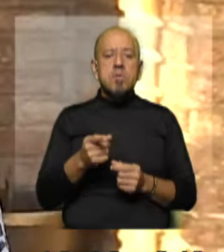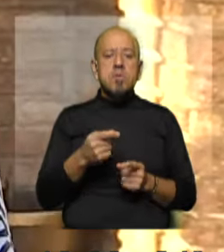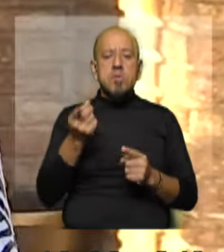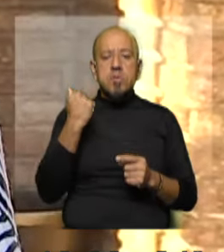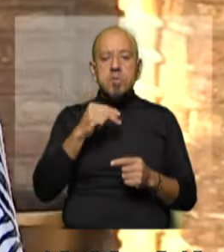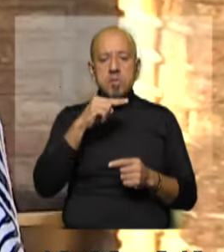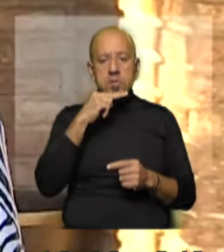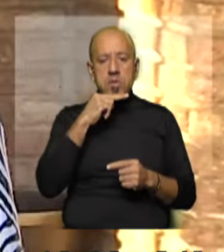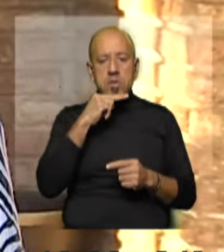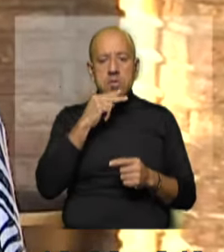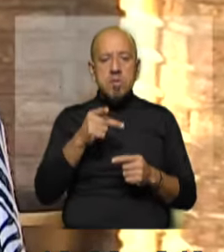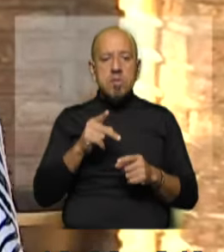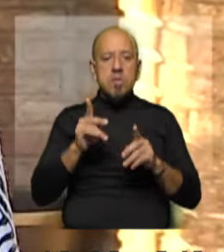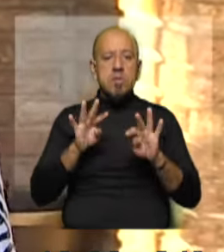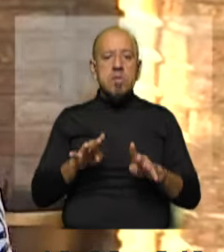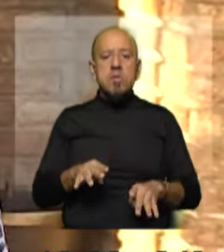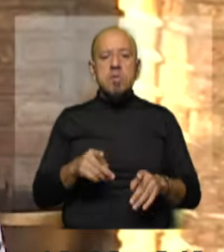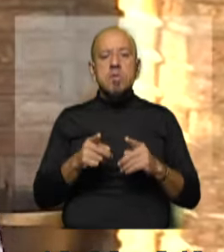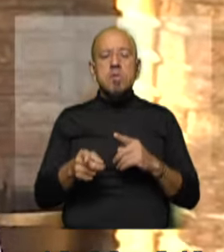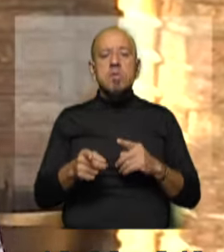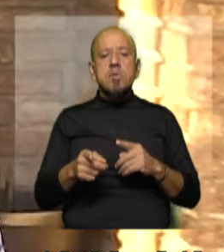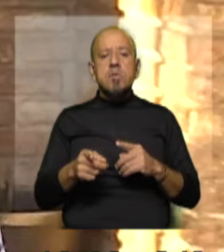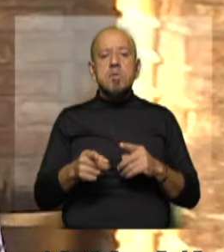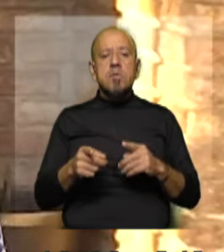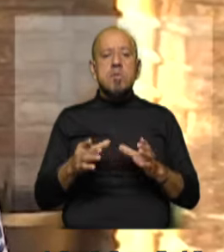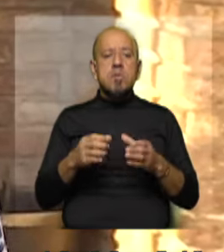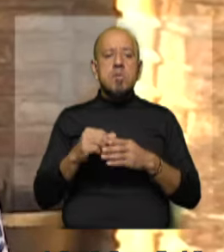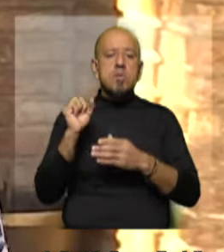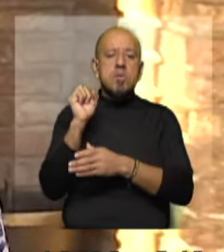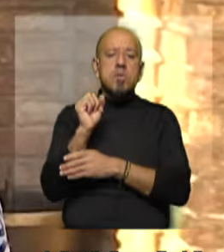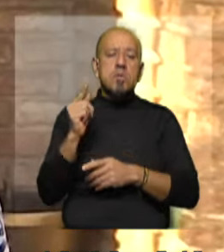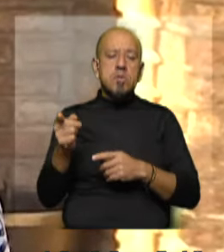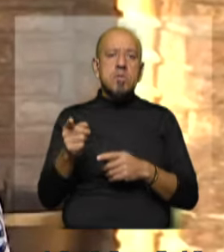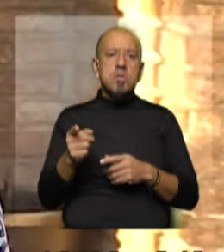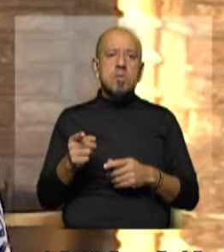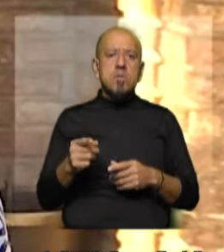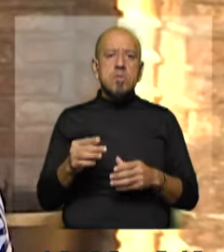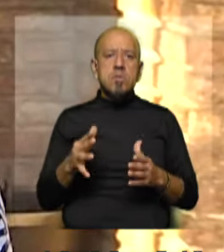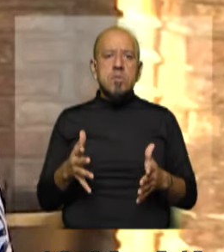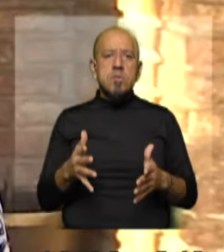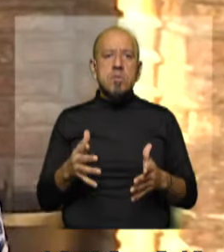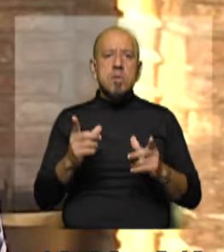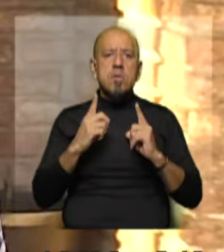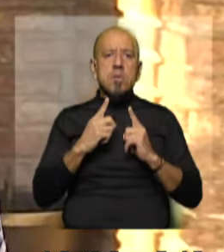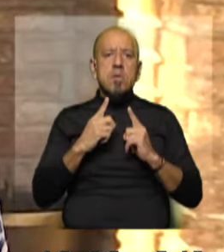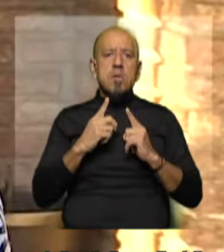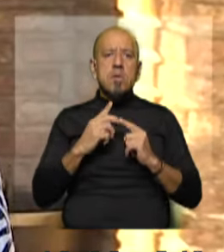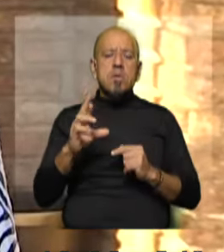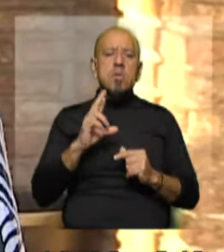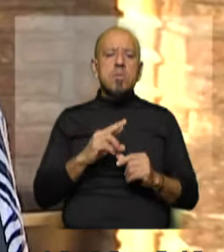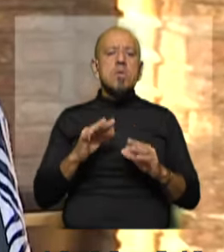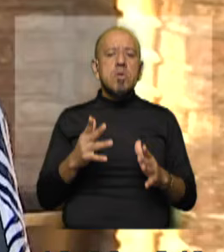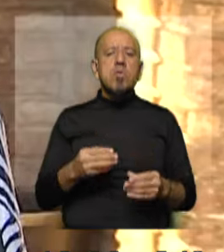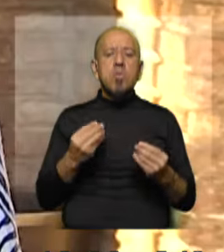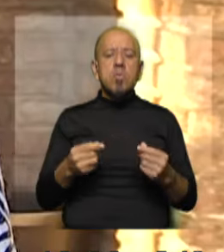pasado, esta carta por el Consejo Directivo de ADEOM. ¿Esperan una respuesta? ¿Cómo van a